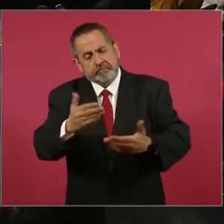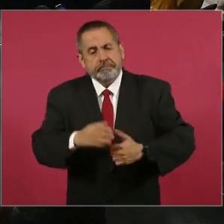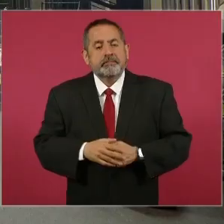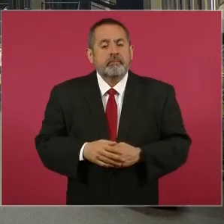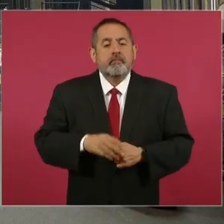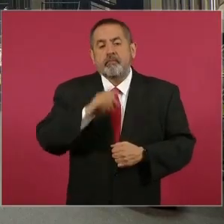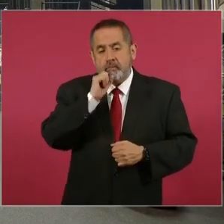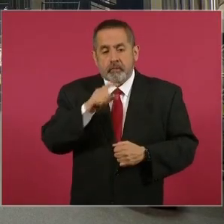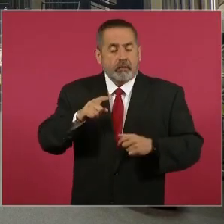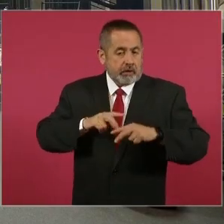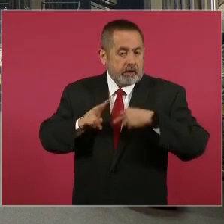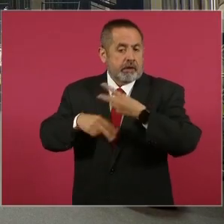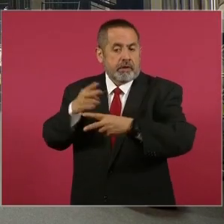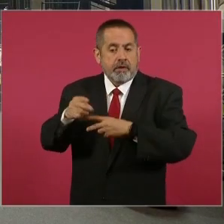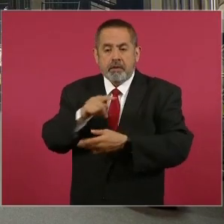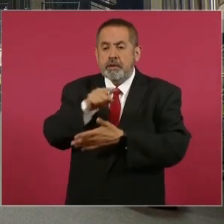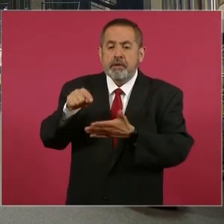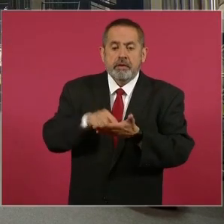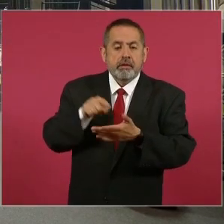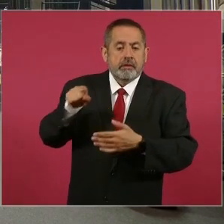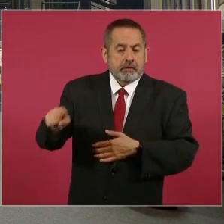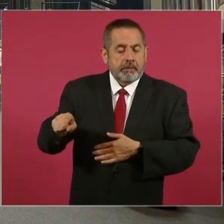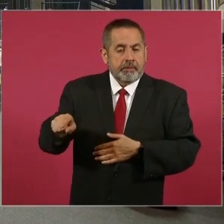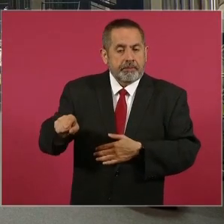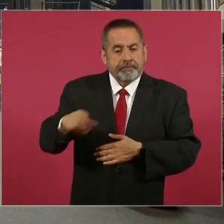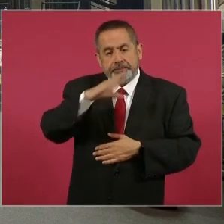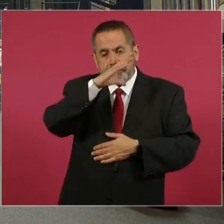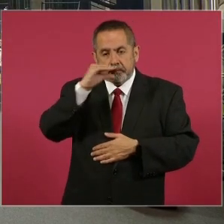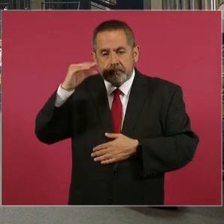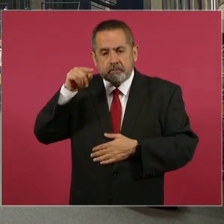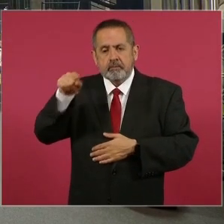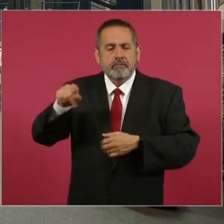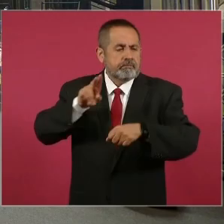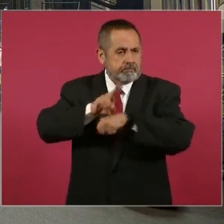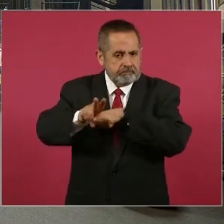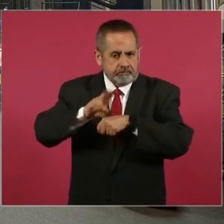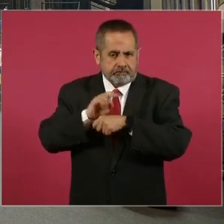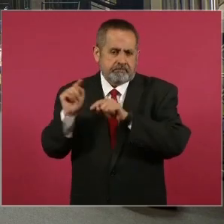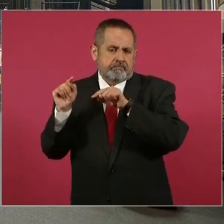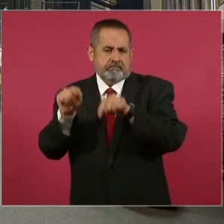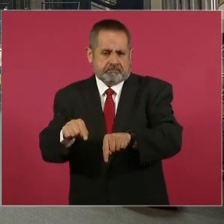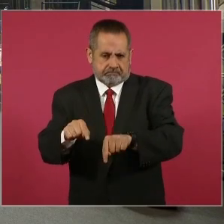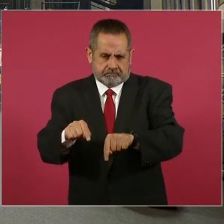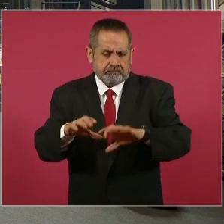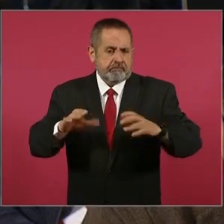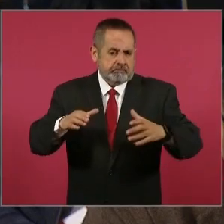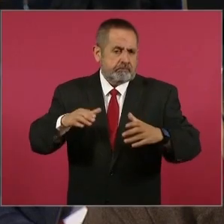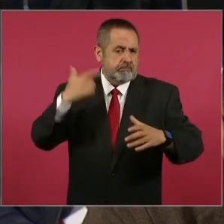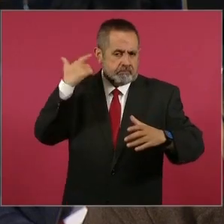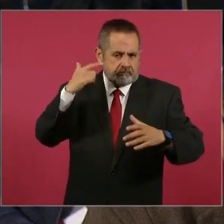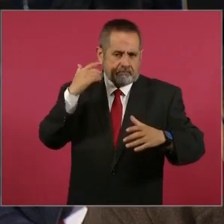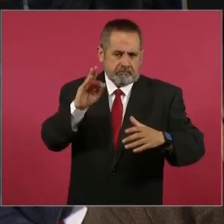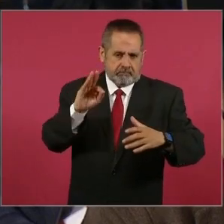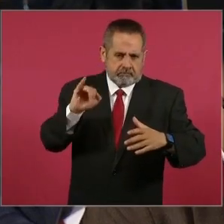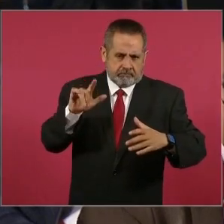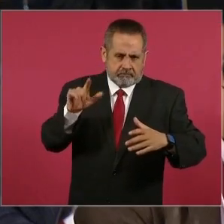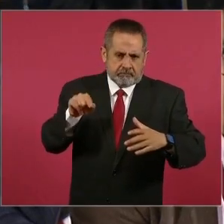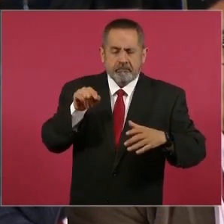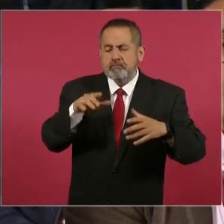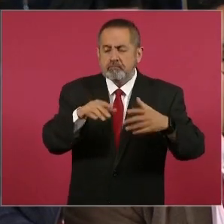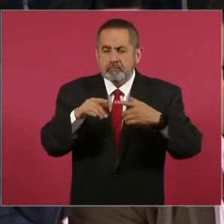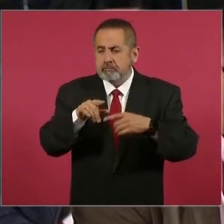estuve también en el stand de Cuba de Cuba de Venezuela porque fue pues muy grande muy internacional donde le dan las gracias